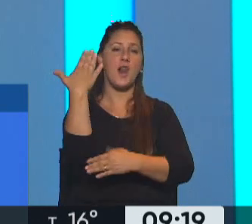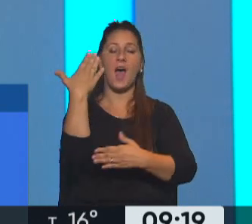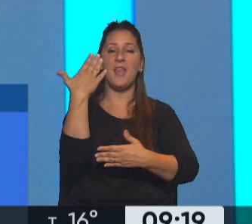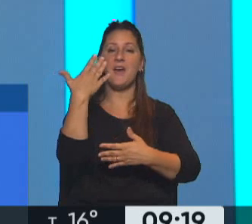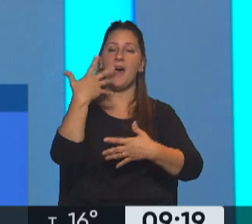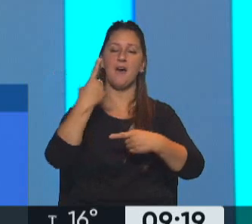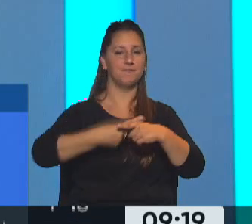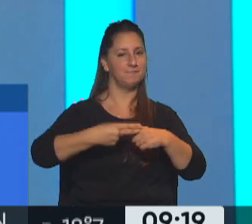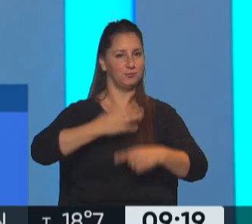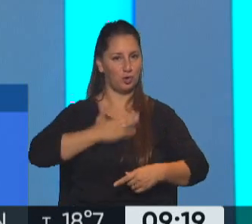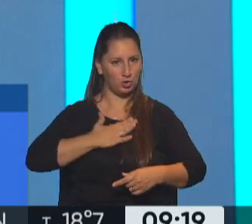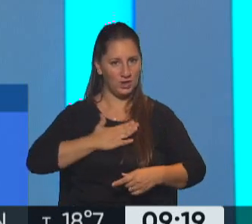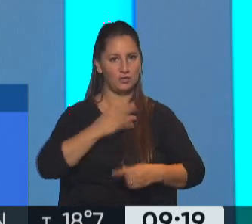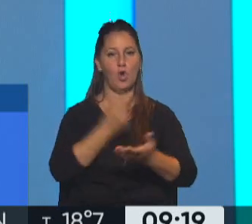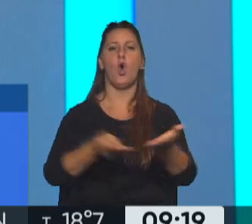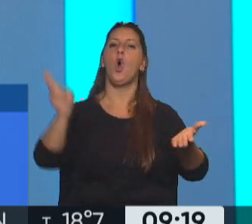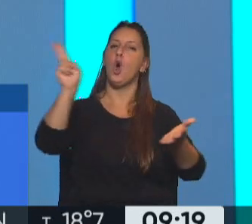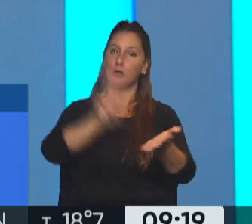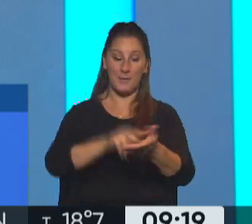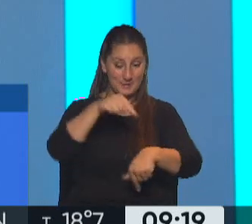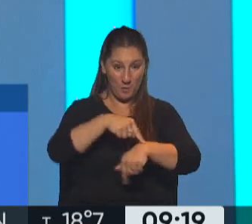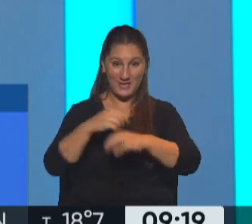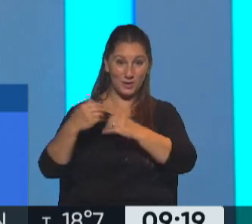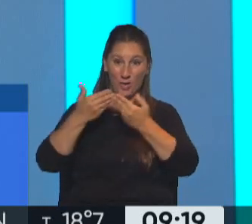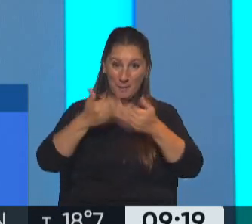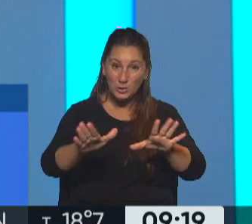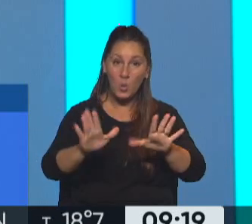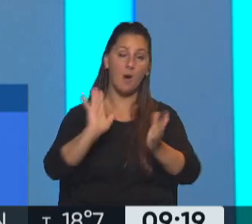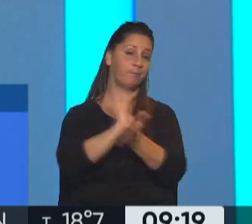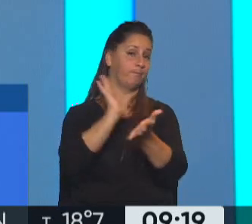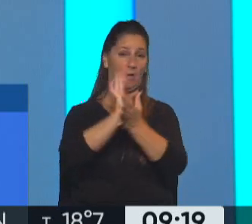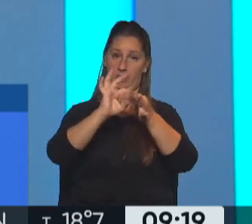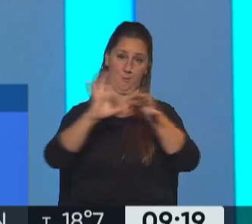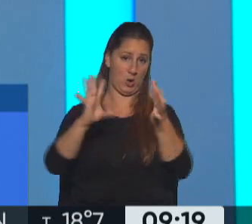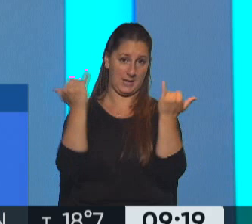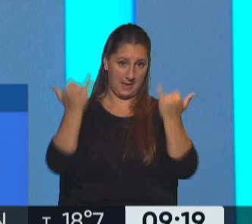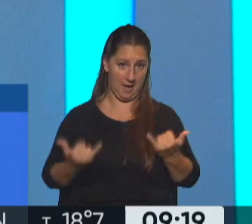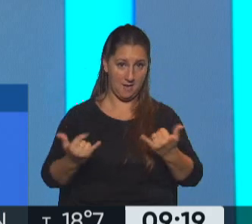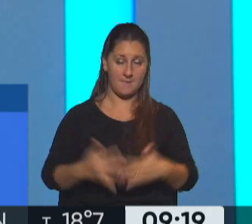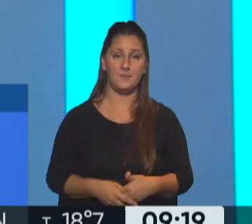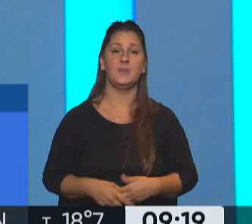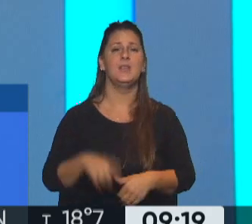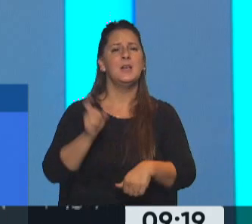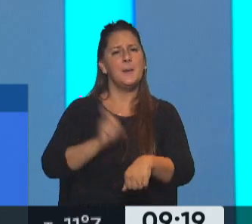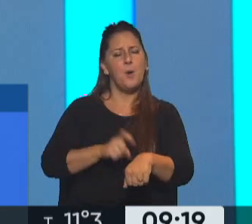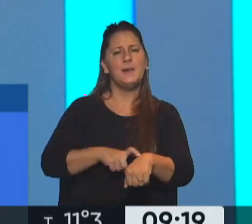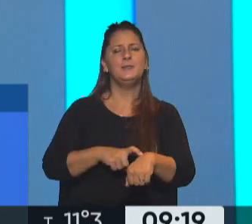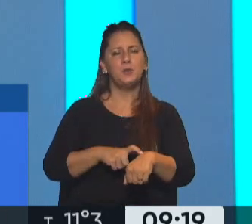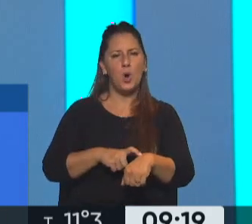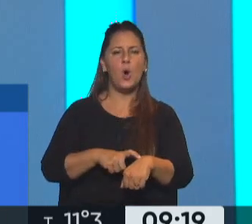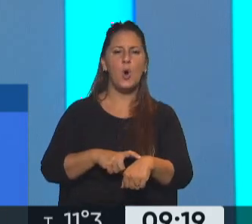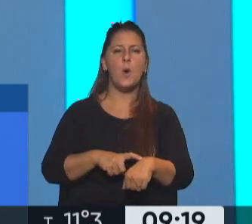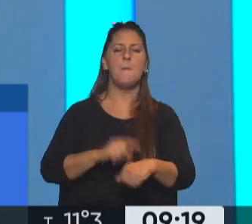sentido de, bueno, se reafirma una vez más la democracia. Digo esto que no es menor porque estamos en un momento en el cual